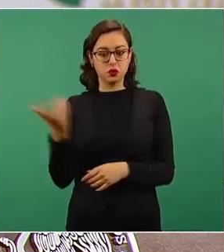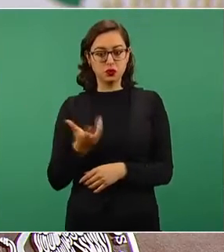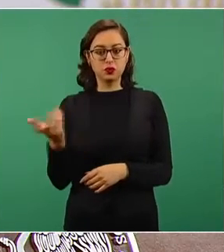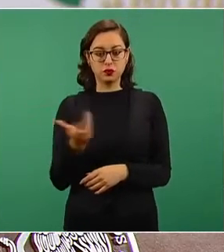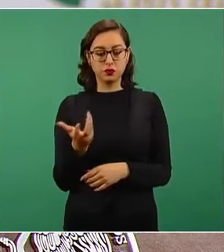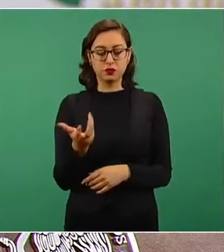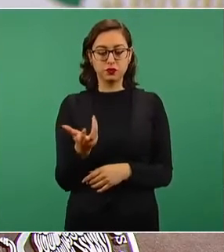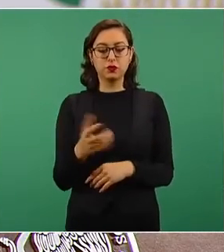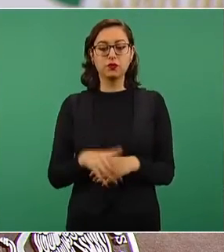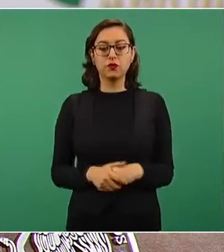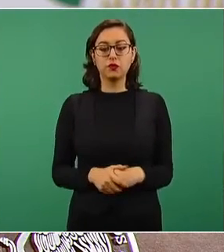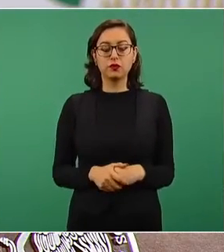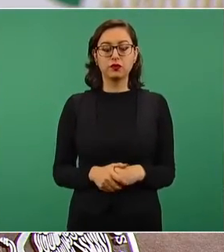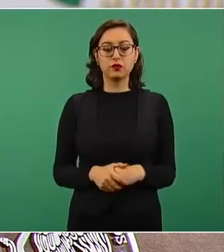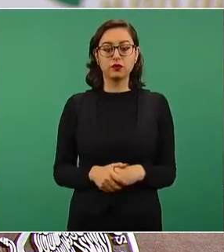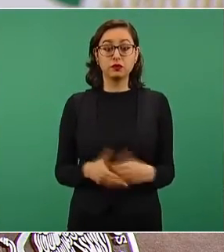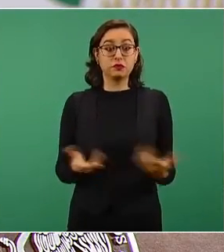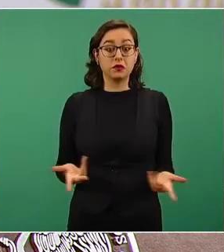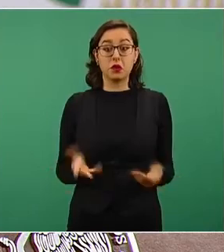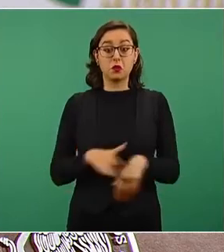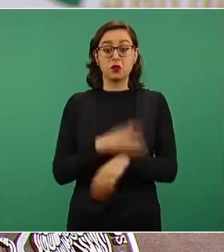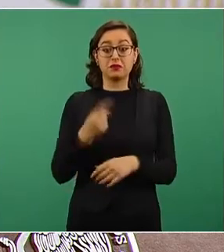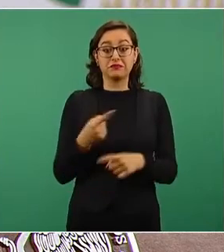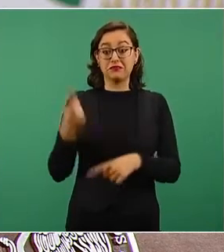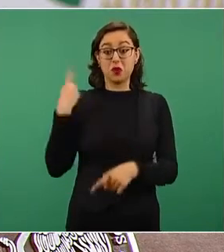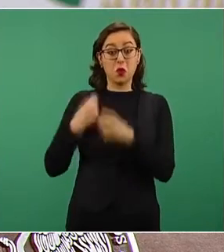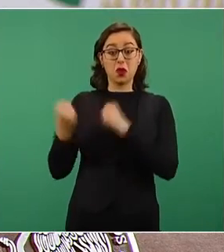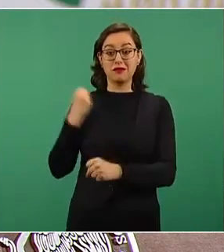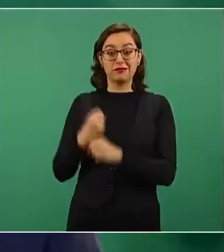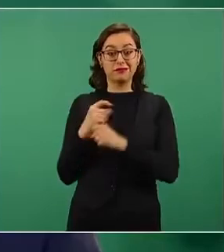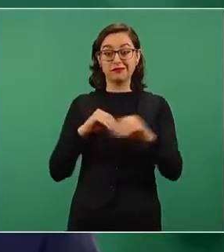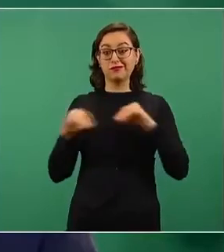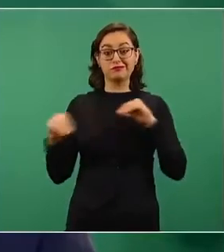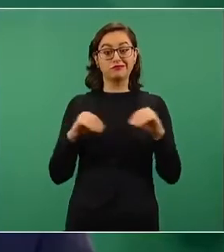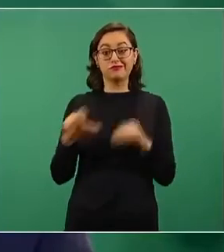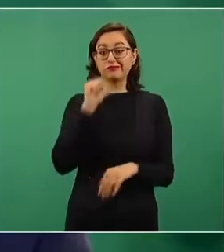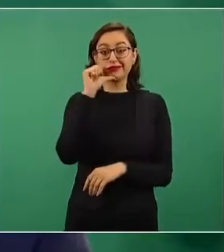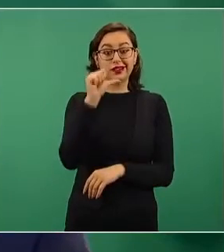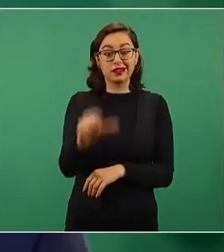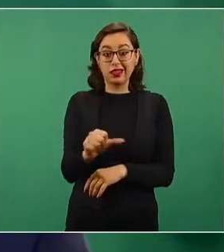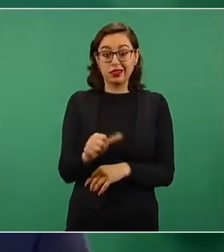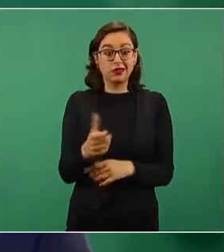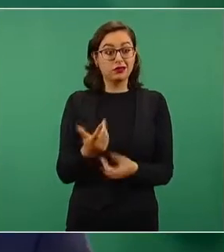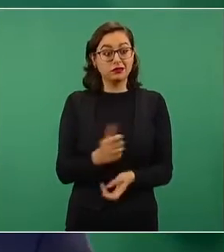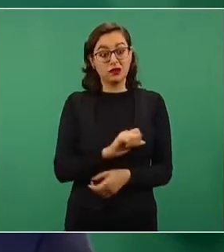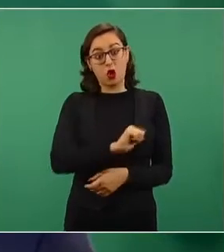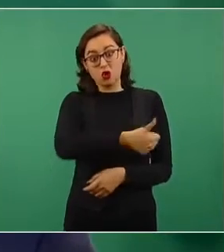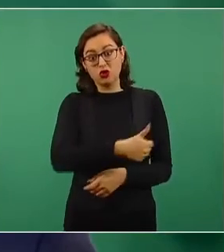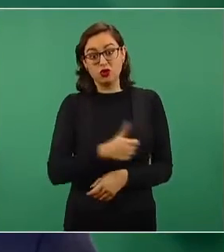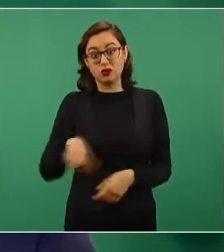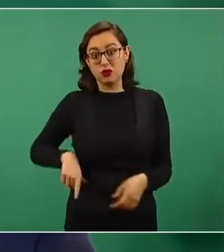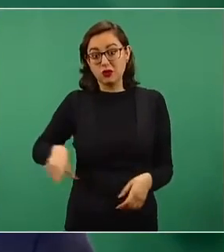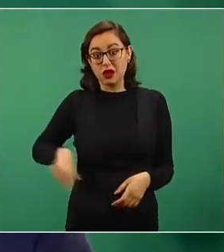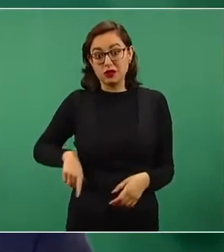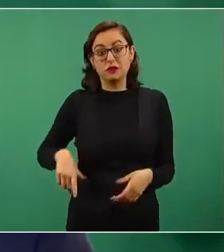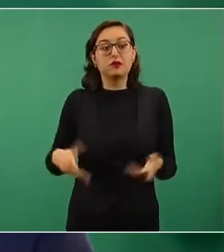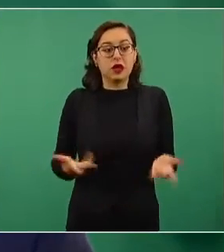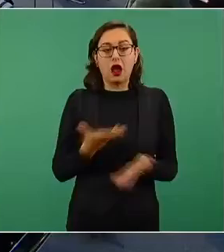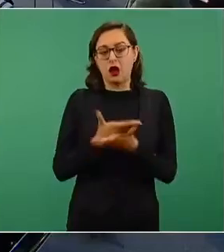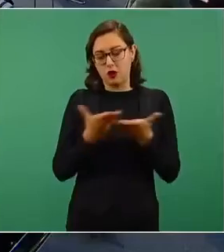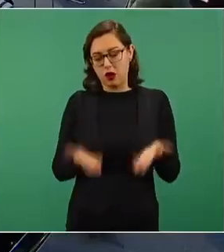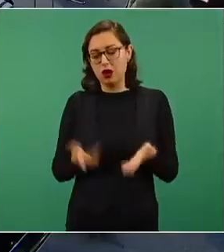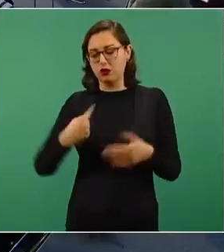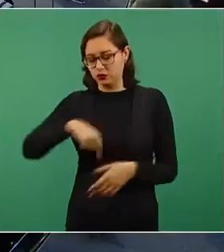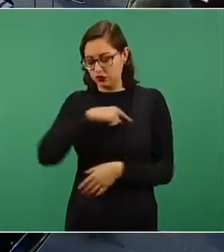como repito, no se había hecho absolutamente nada al respecto y nosotros ya estamos en esa vacunación. Con respecto a la